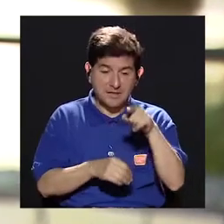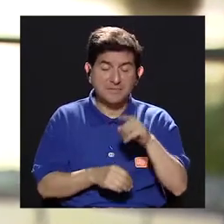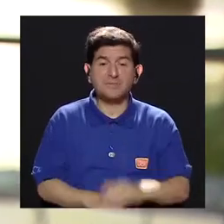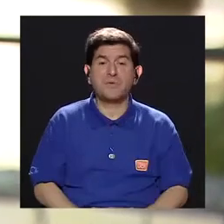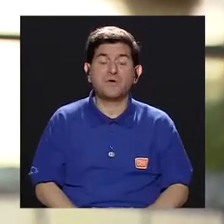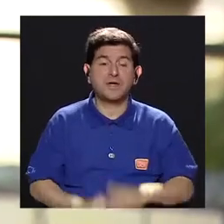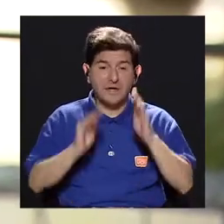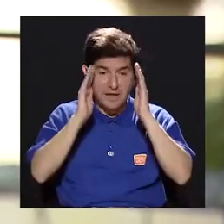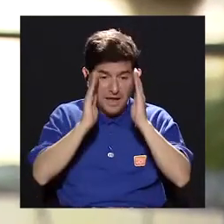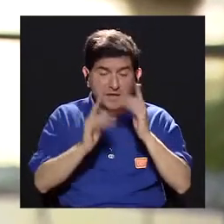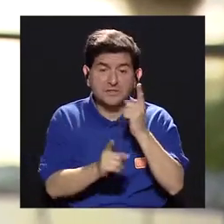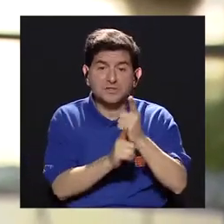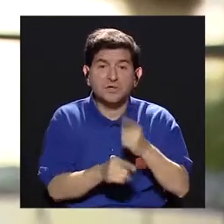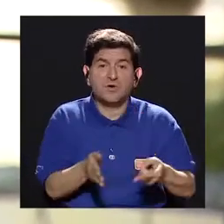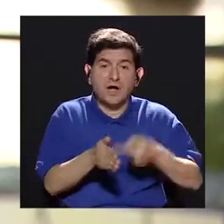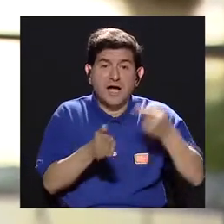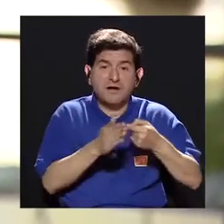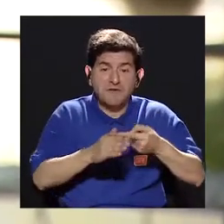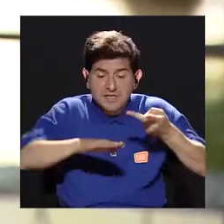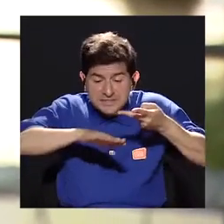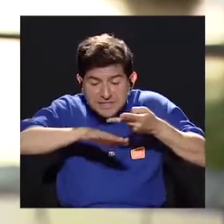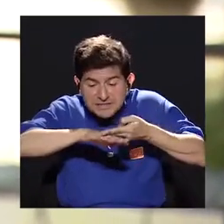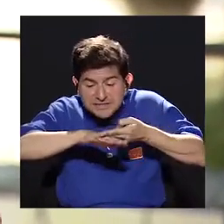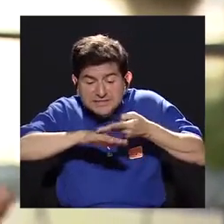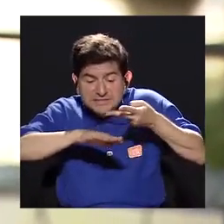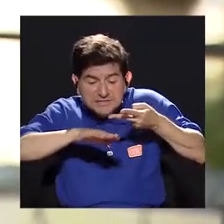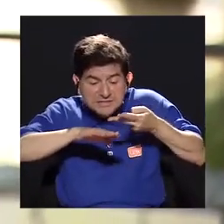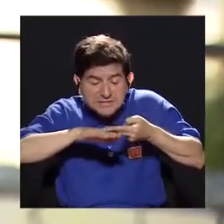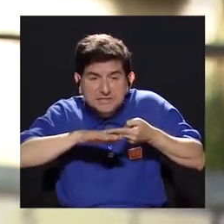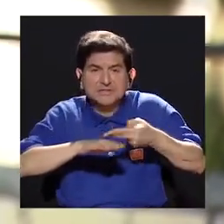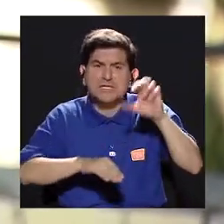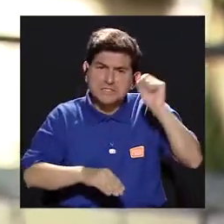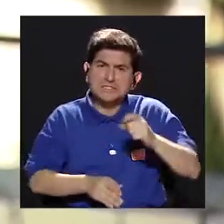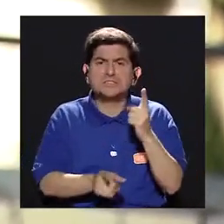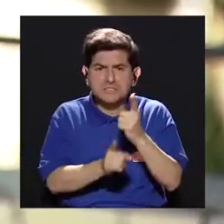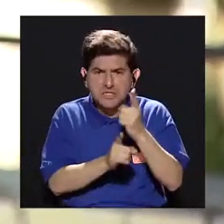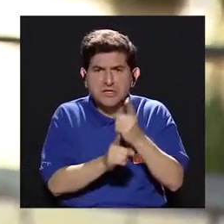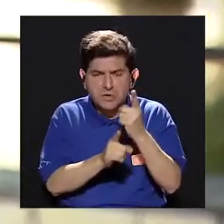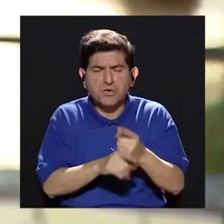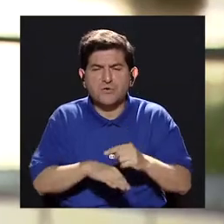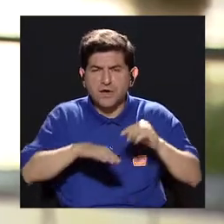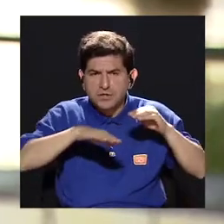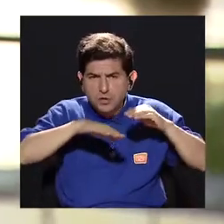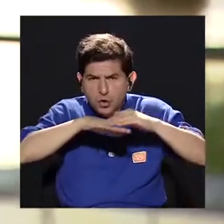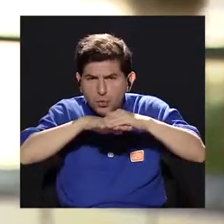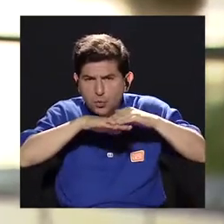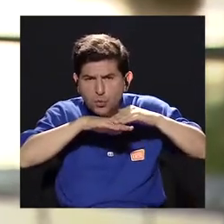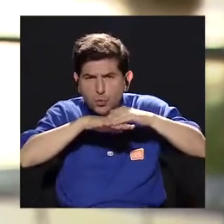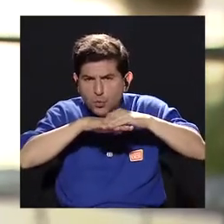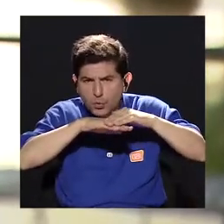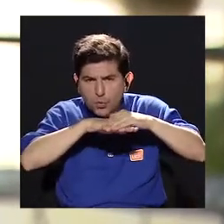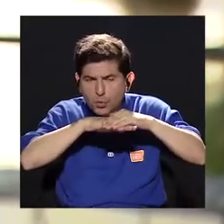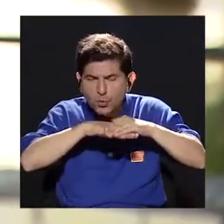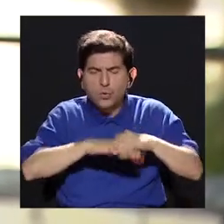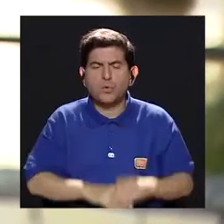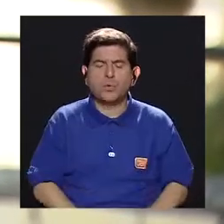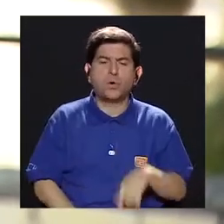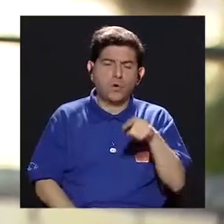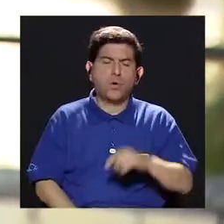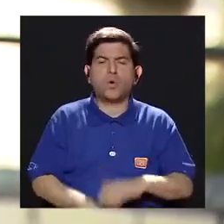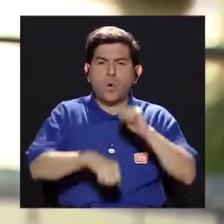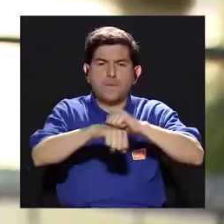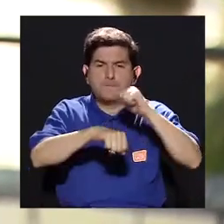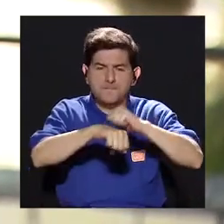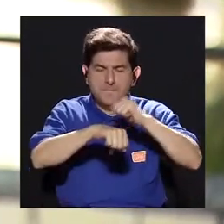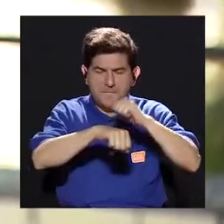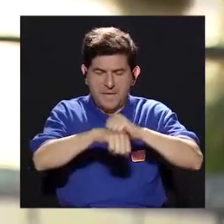el tratamiento adecuado, porque a veces estar cortando, sí se recomienda por ahí una limada con una paletita, con una piedra